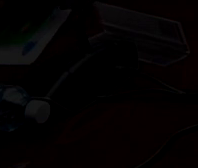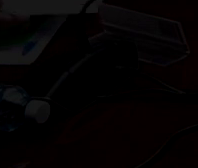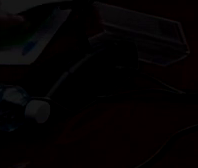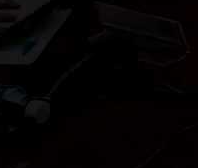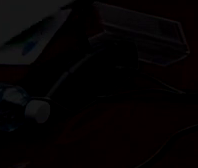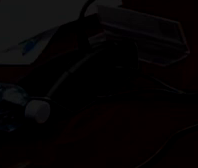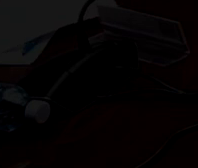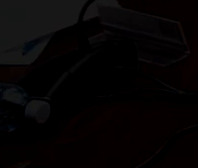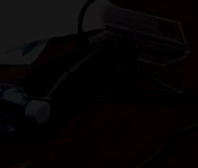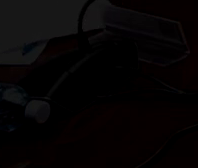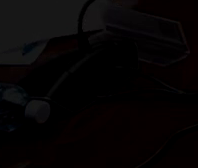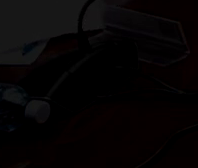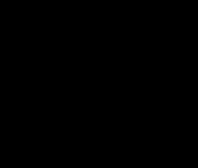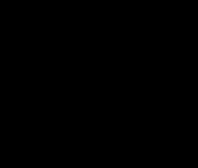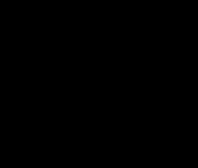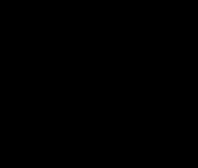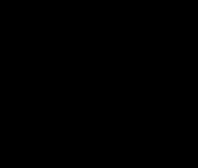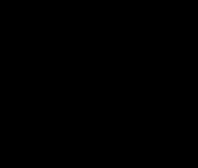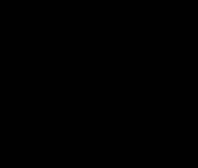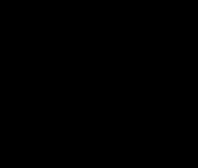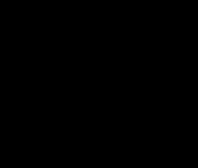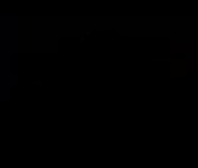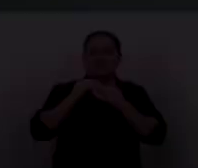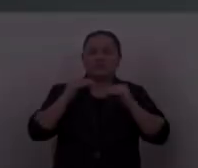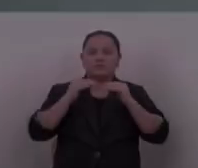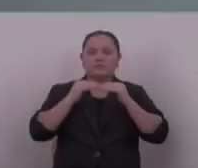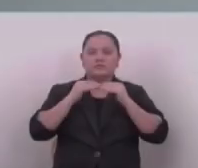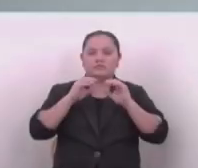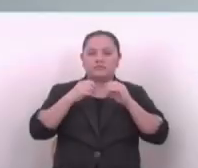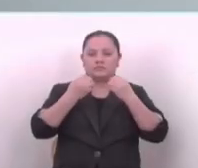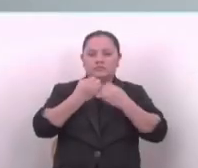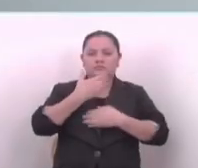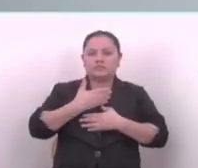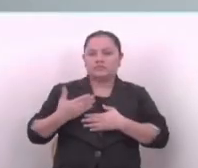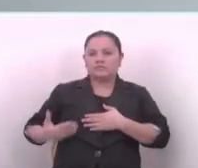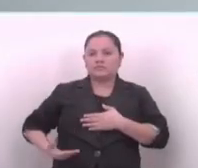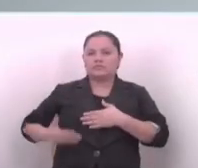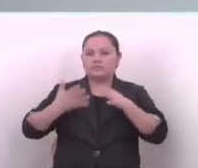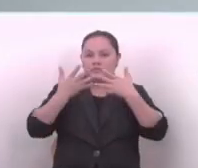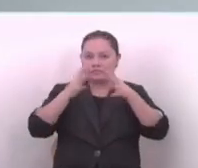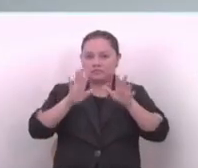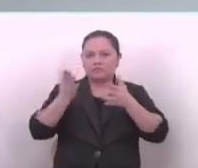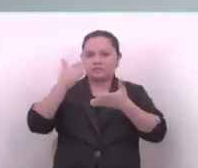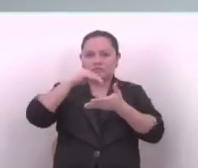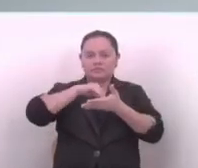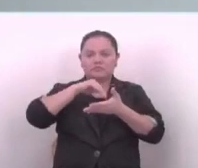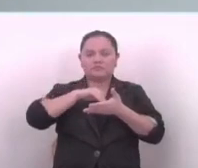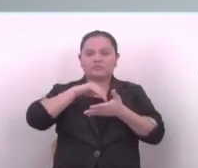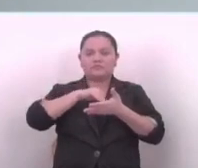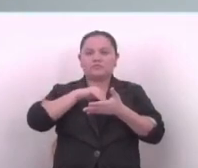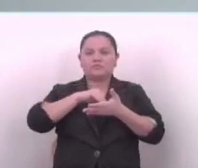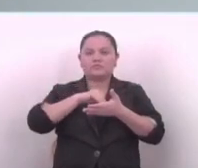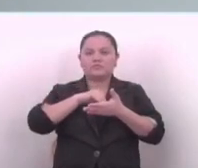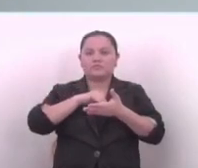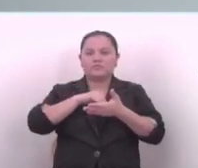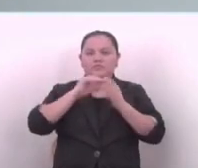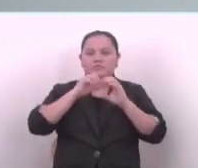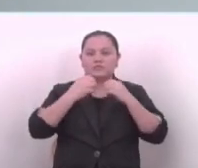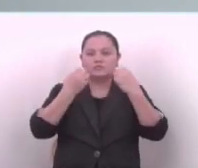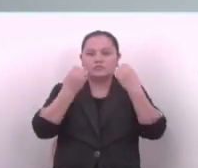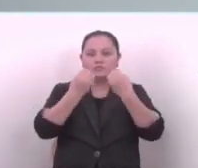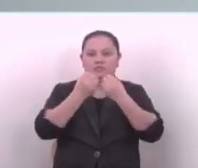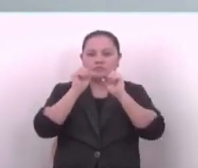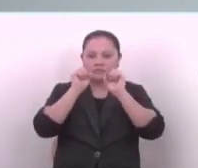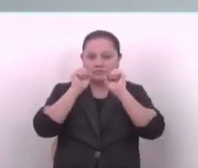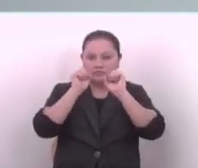está haciendo un estudio ahorita por parte del órgano ejecutivo, y ya cuando regrese eso por parte del órgano ejecutivo, sí le voy a